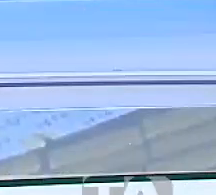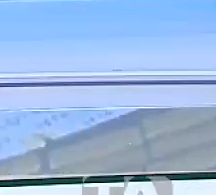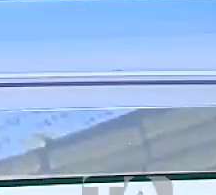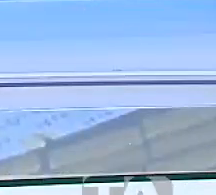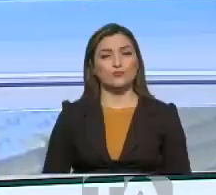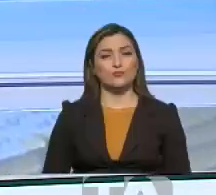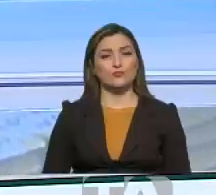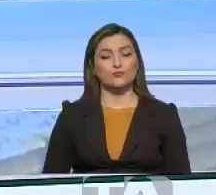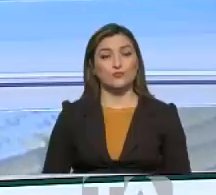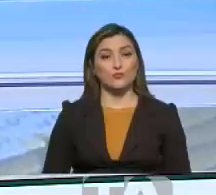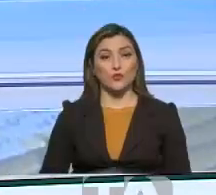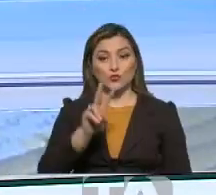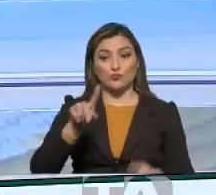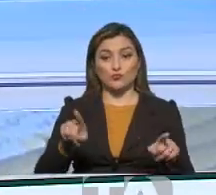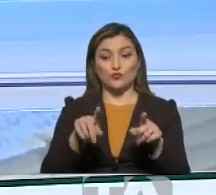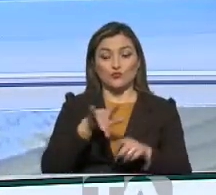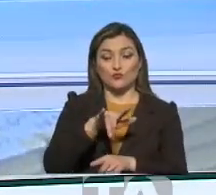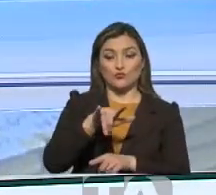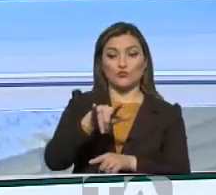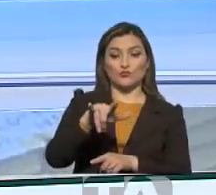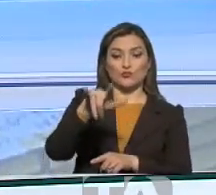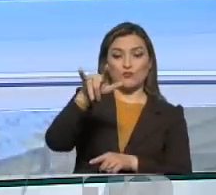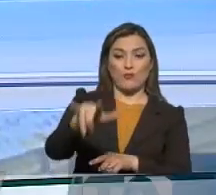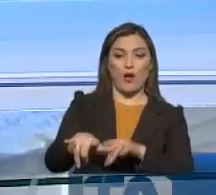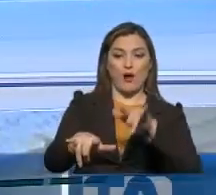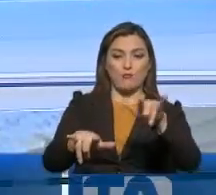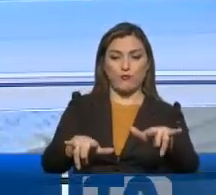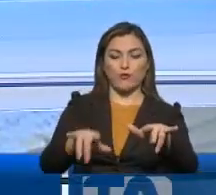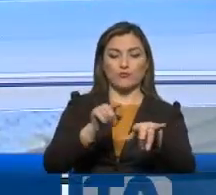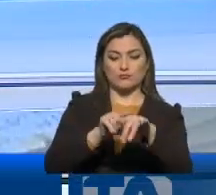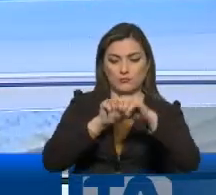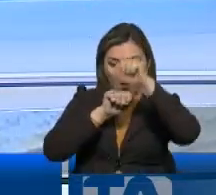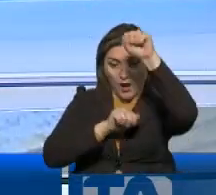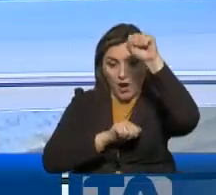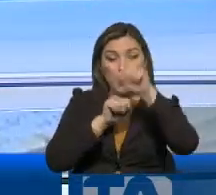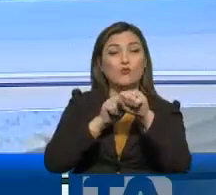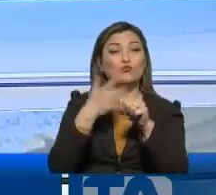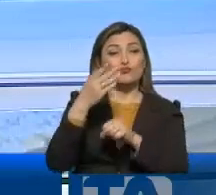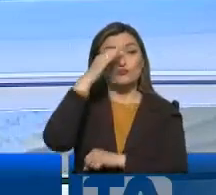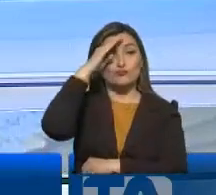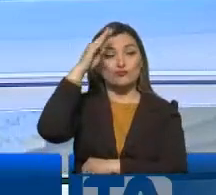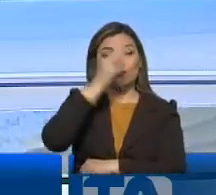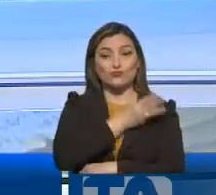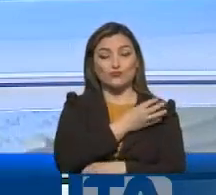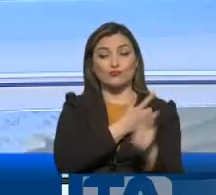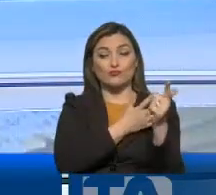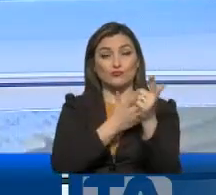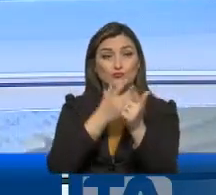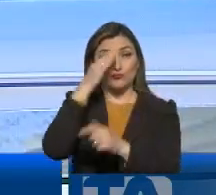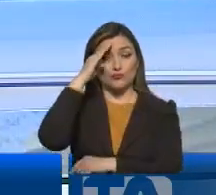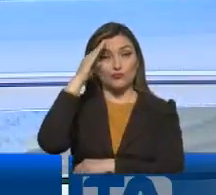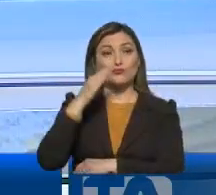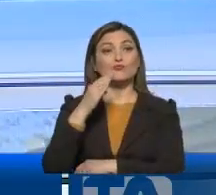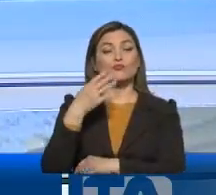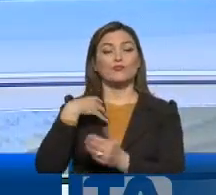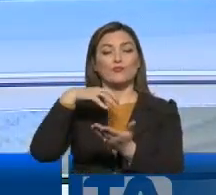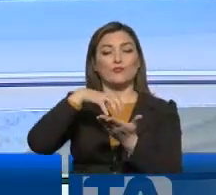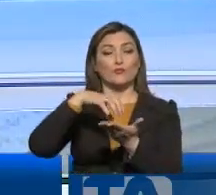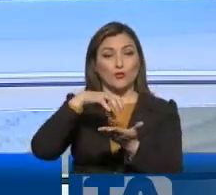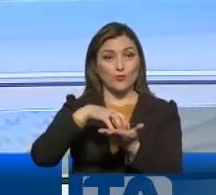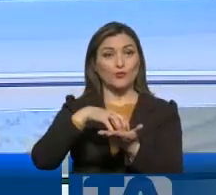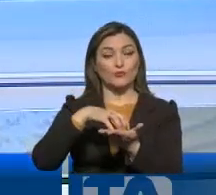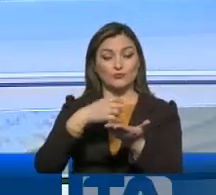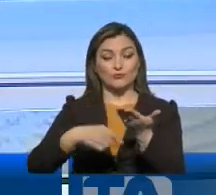dos avionetas fueron halladas por miembros de la policía y de la fuerza aérea en el cantón milagro provincia del guayas las aeronaves transportaban